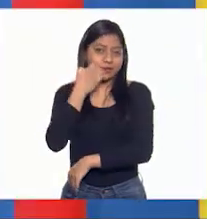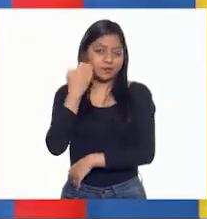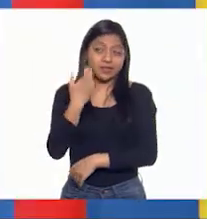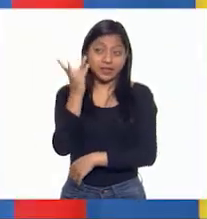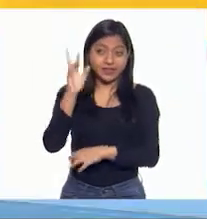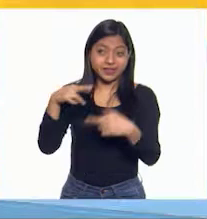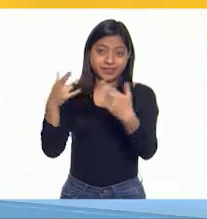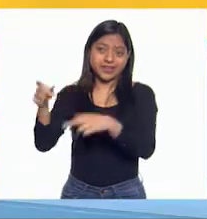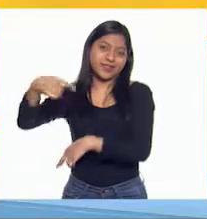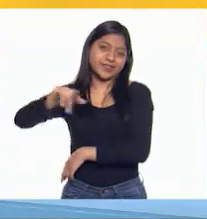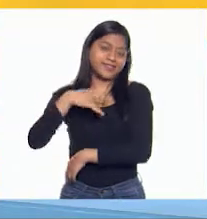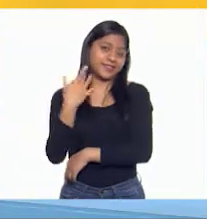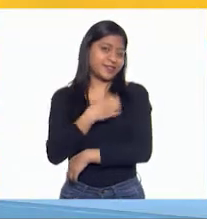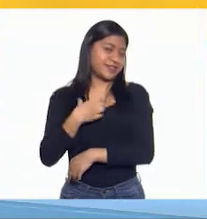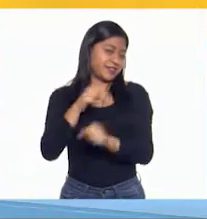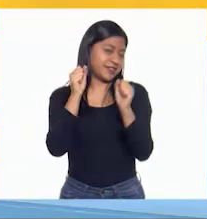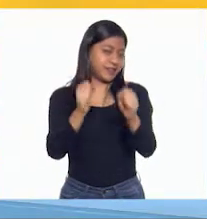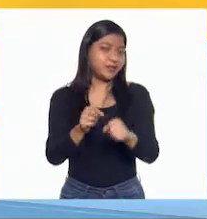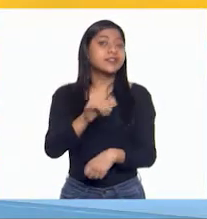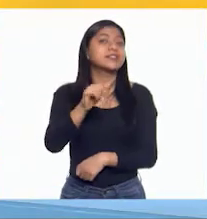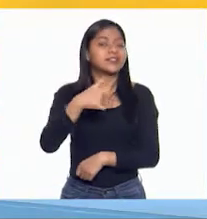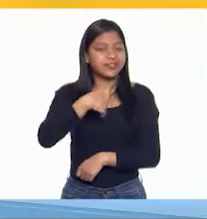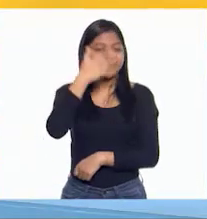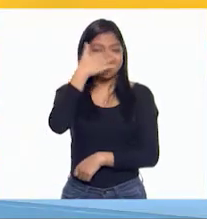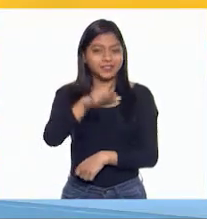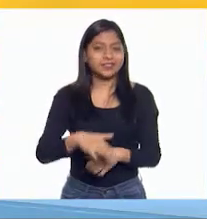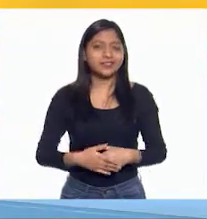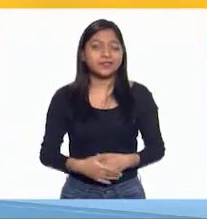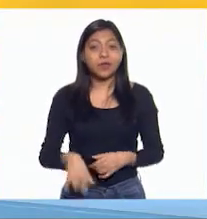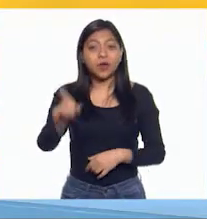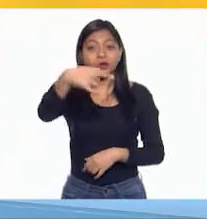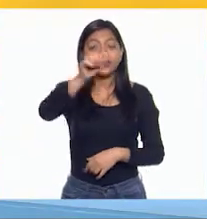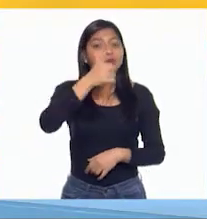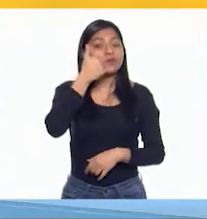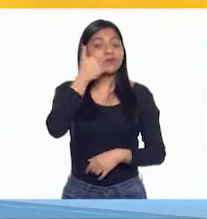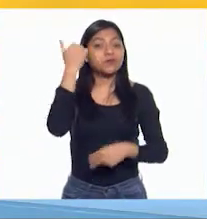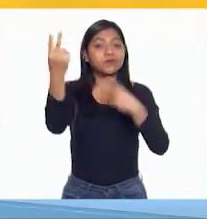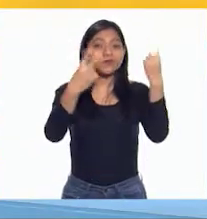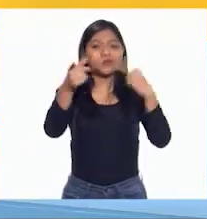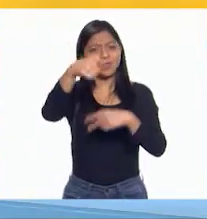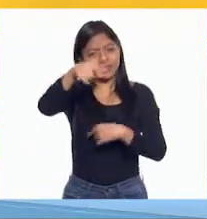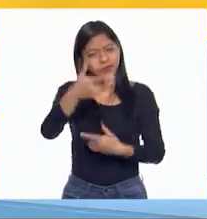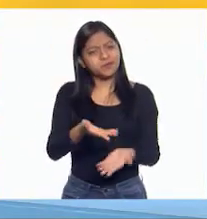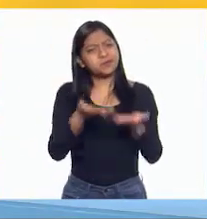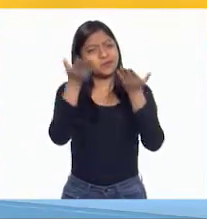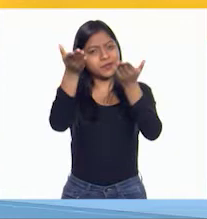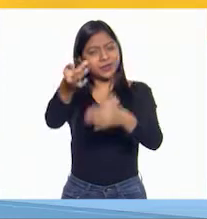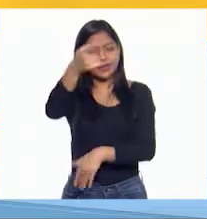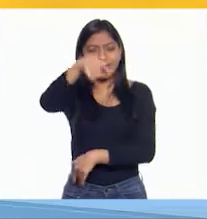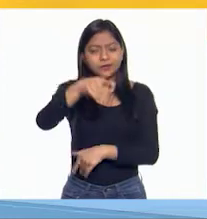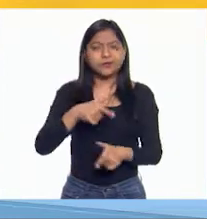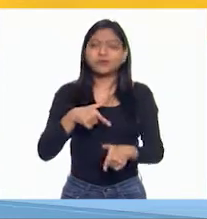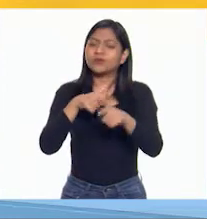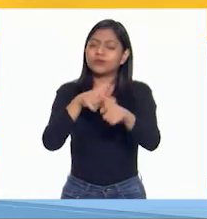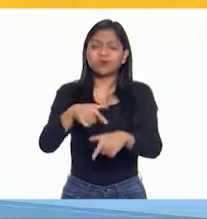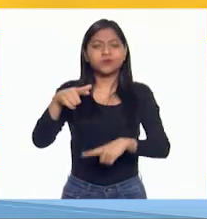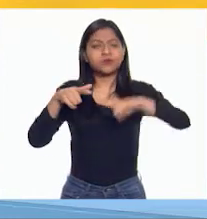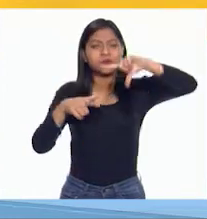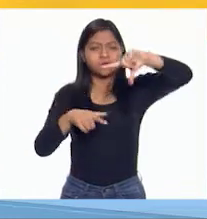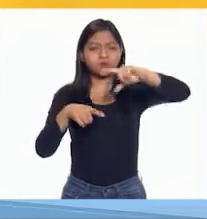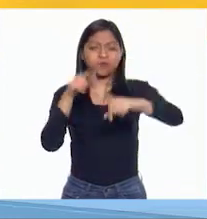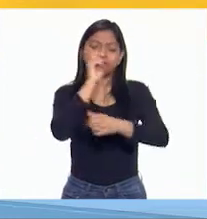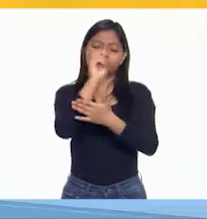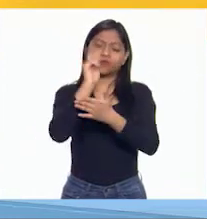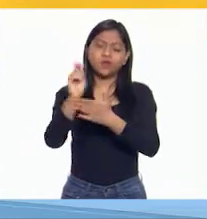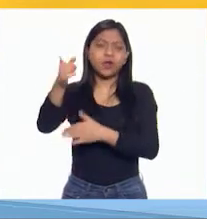mucho gusto! Sí, estoy seguro de eso. Alumnas y alumnos, los invitamos a que sigan resolviendo divisiones para